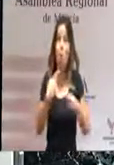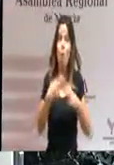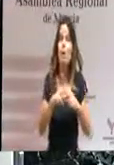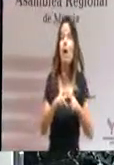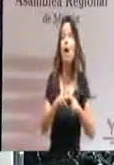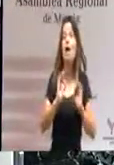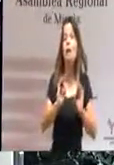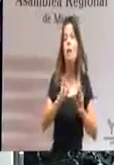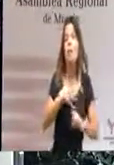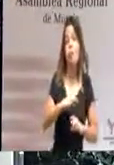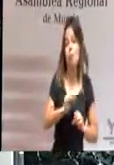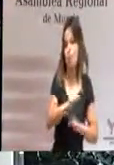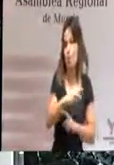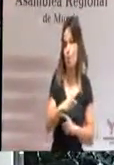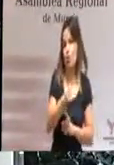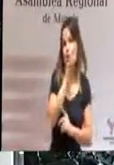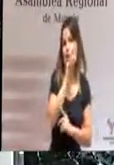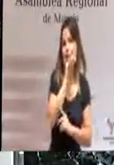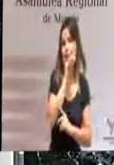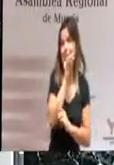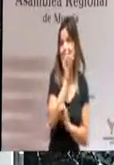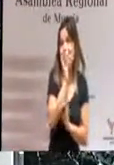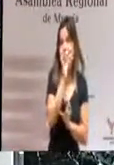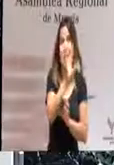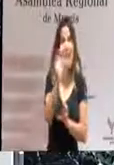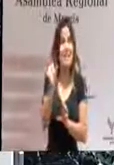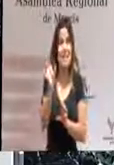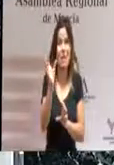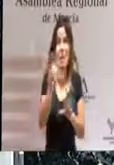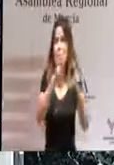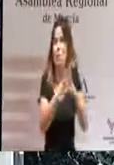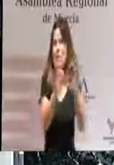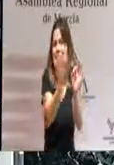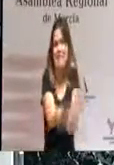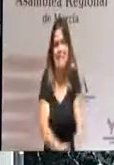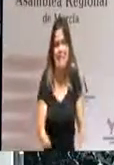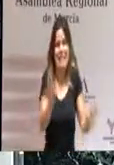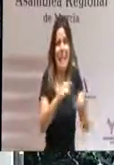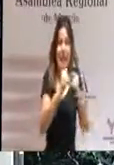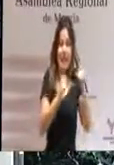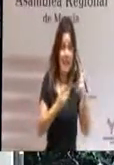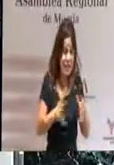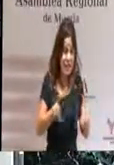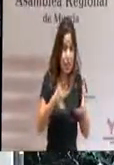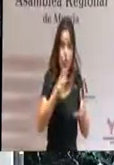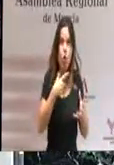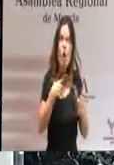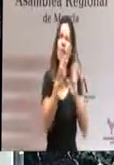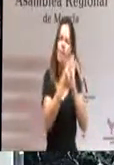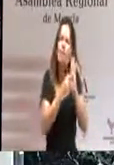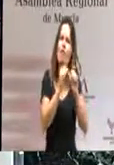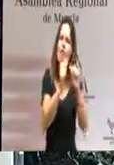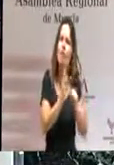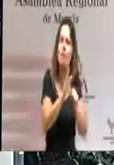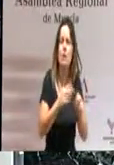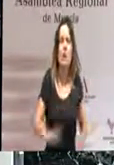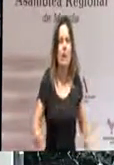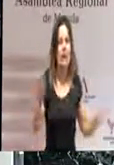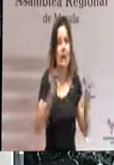no han dado resultado en ningún país del mundo. Ninguno ha salido de la crisis con sus recetas. En cuanto al